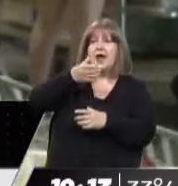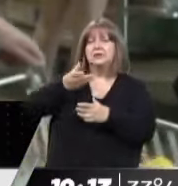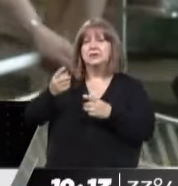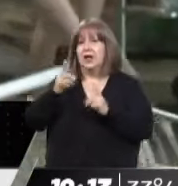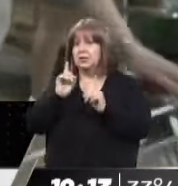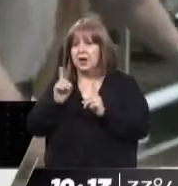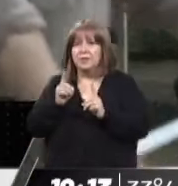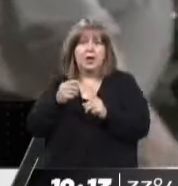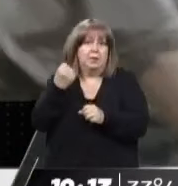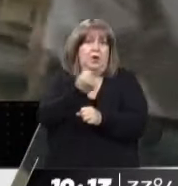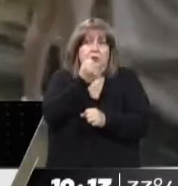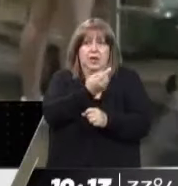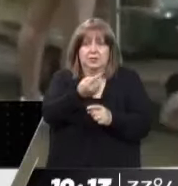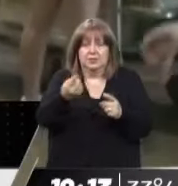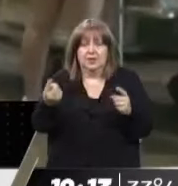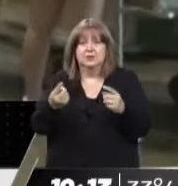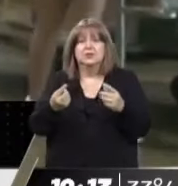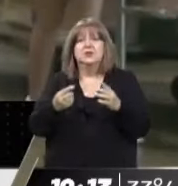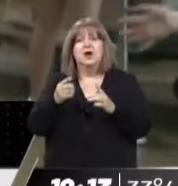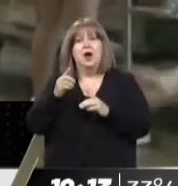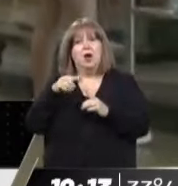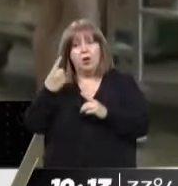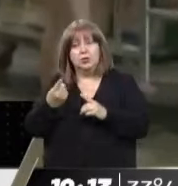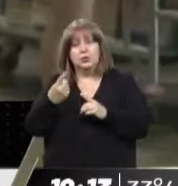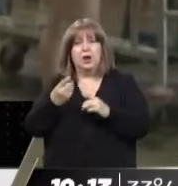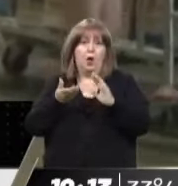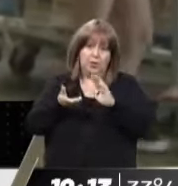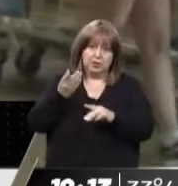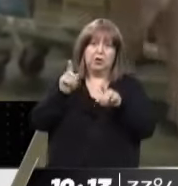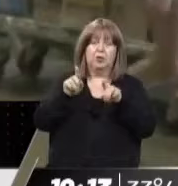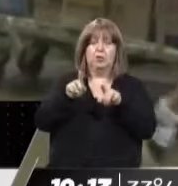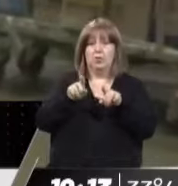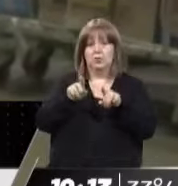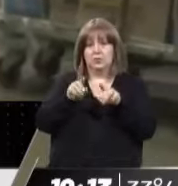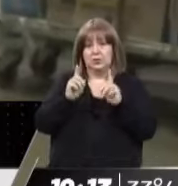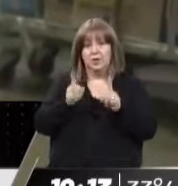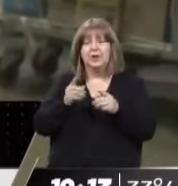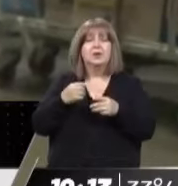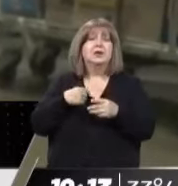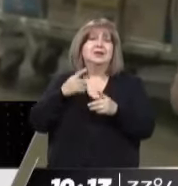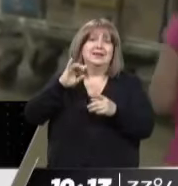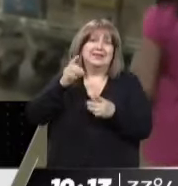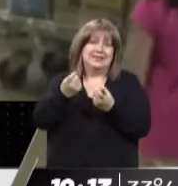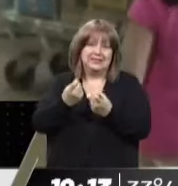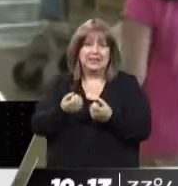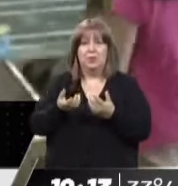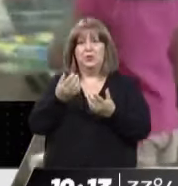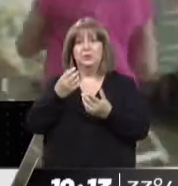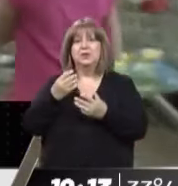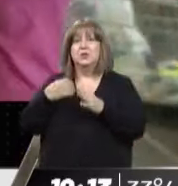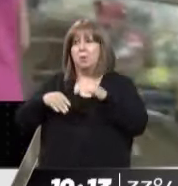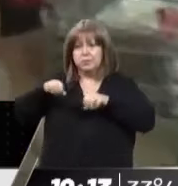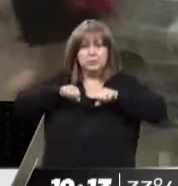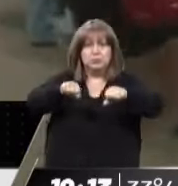los imprescindibles, no son los que más han aumentado, pero son los imprescindibles, los que necesitamos sí o sí. Por eso estamos en uno de los mayoristas